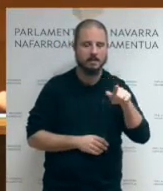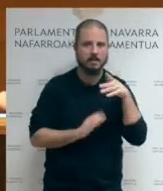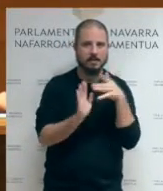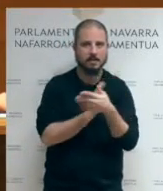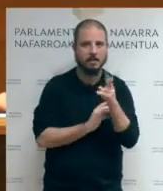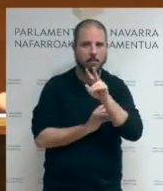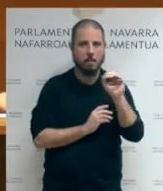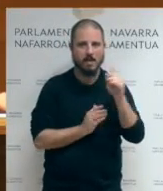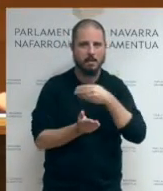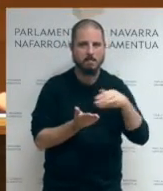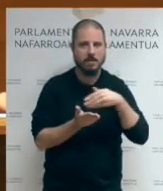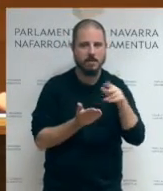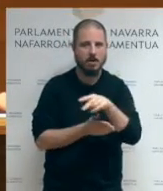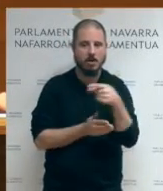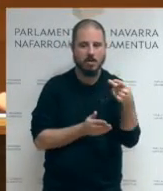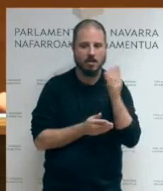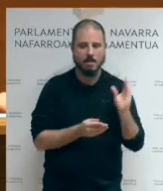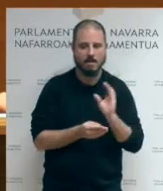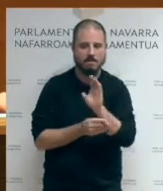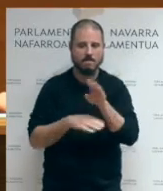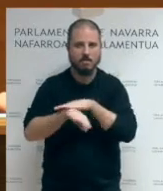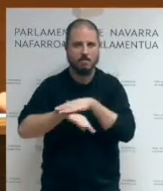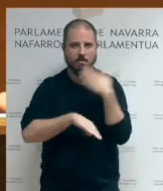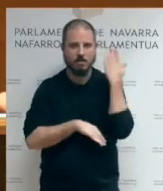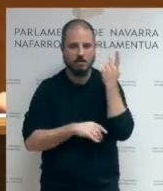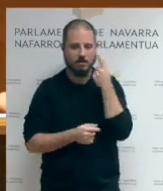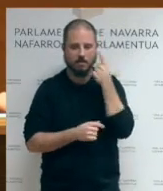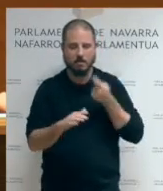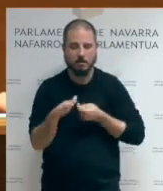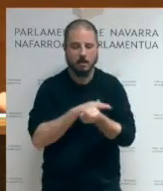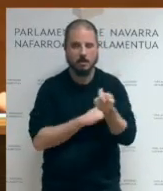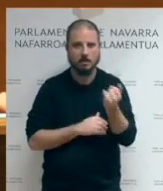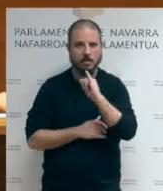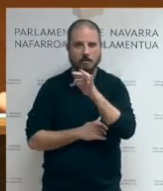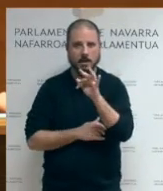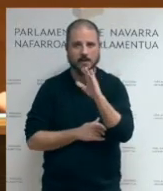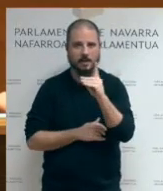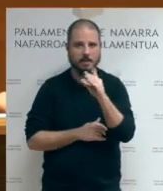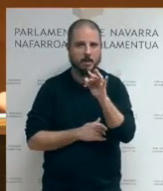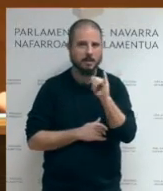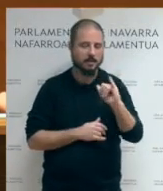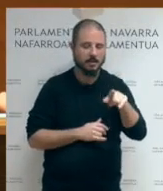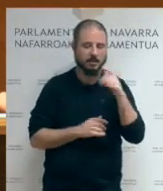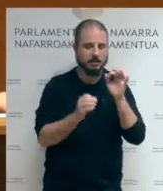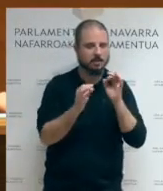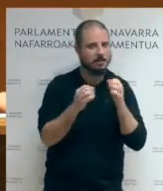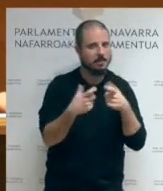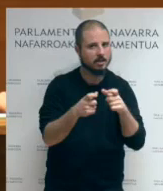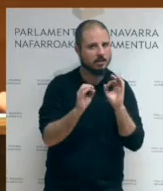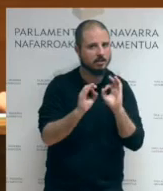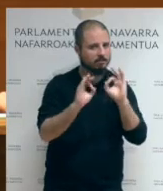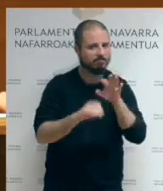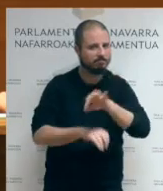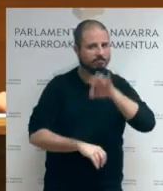adicionales disponibles para el Gobierno de Navarra, que podría decidir la inversión en I+D+I en sectores especializados. Para el resto de